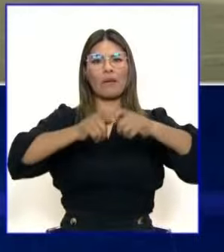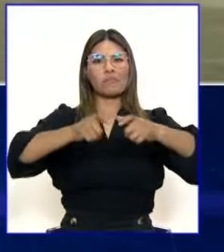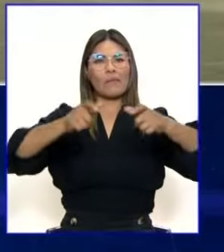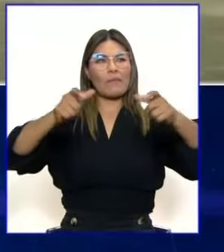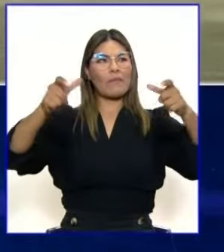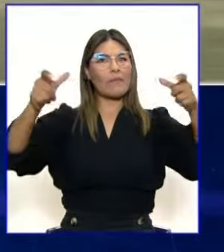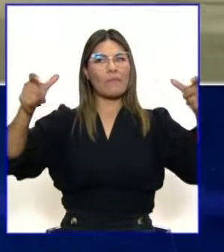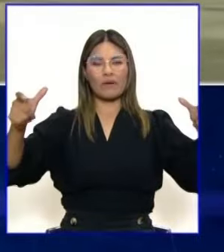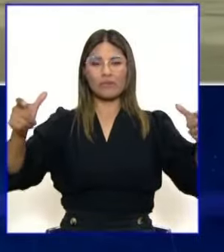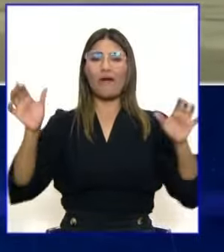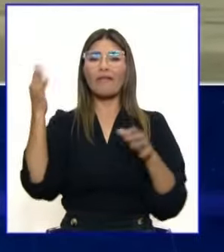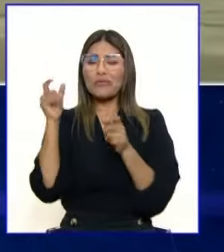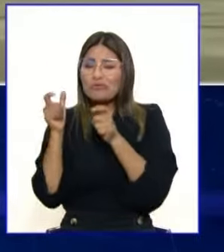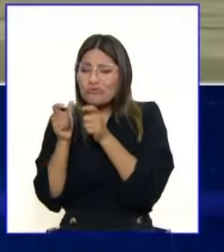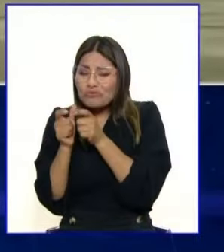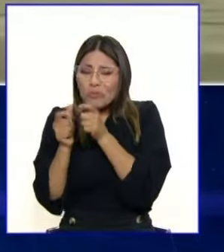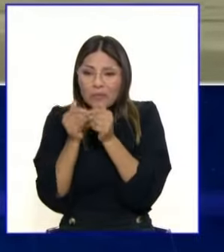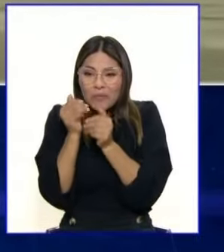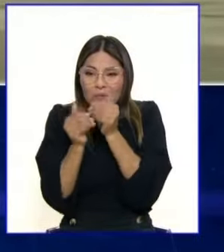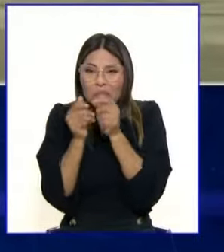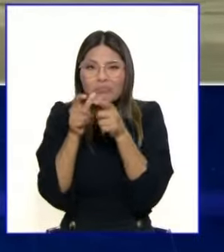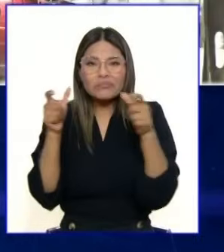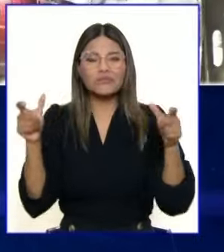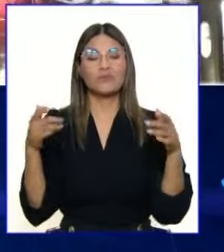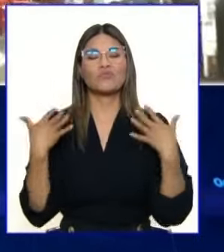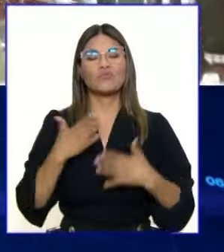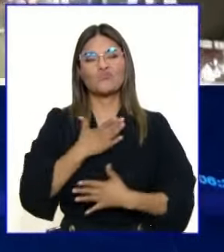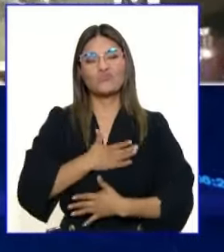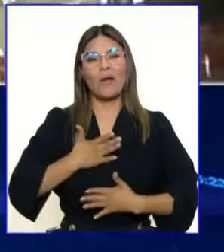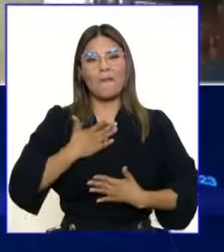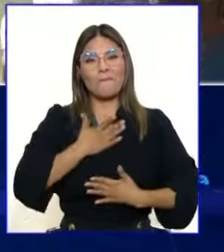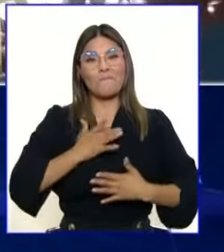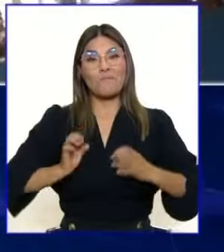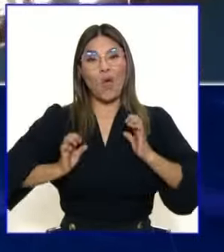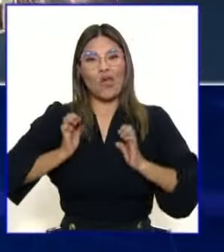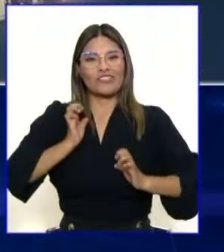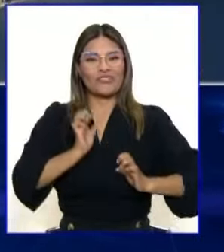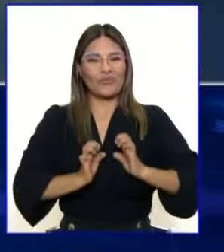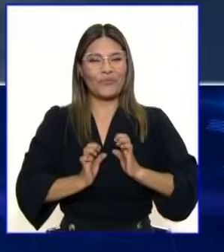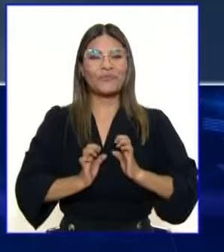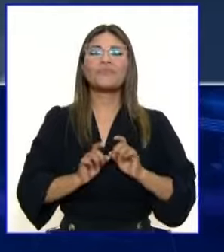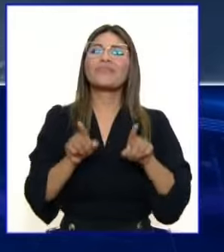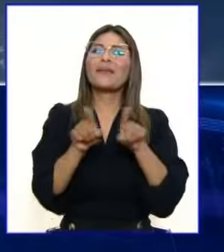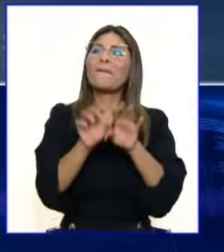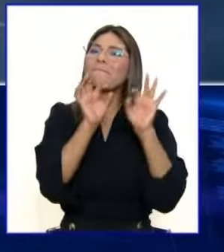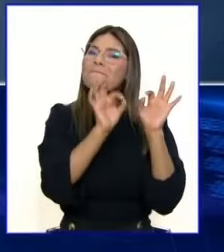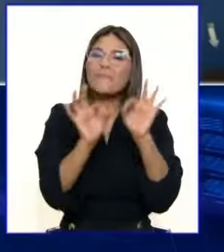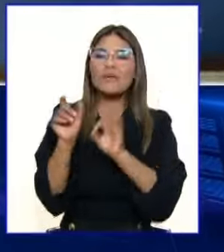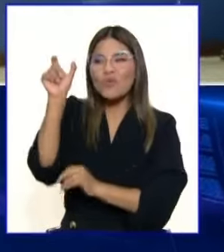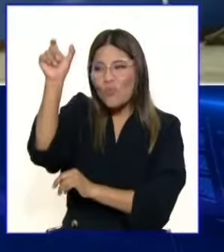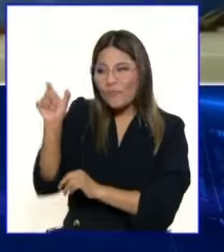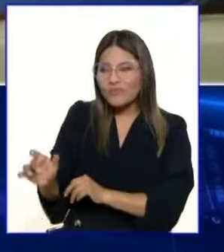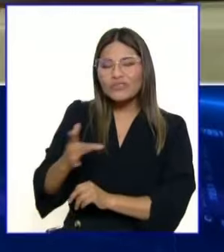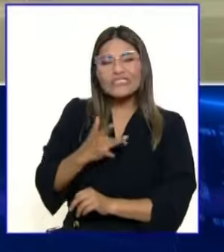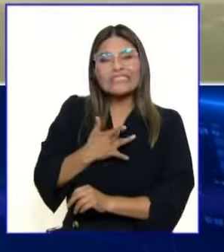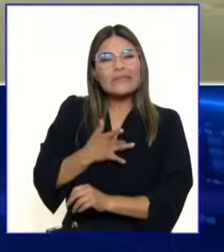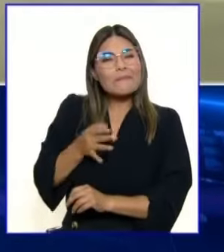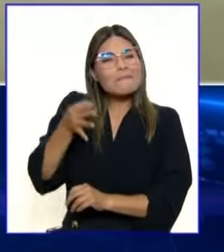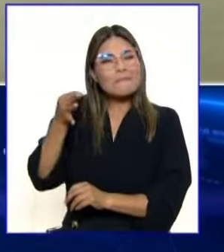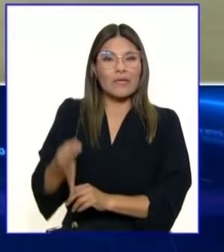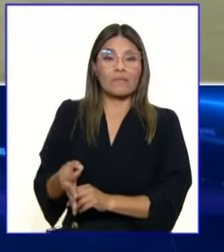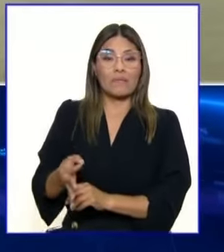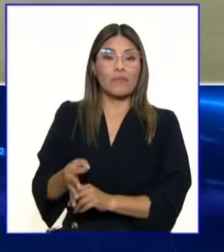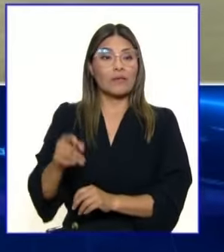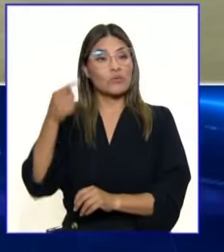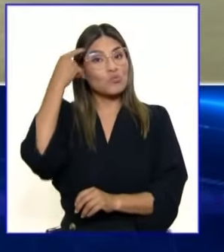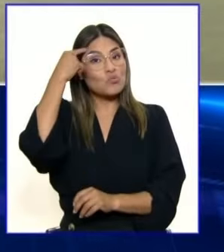que a mí me embarga de bastante emoción, pero queremos que aquí nuestros ciudadanos chancayanos sientan en carne propia este beneficio. No queremos que